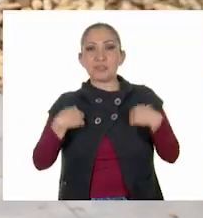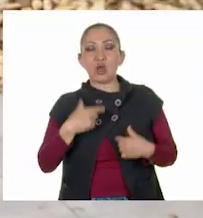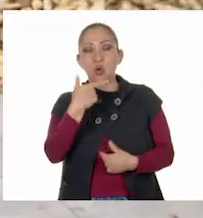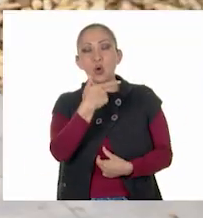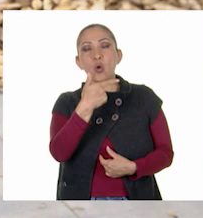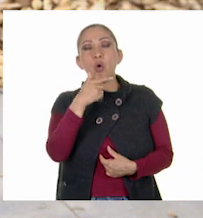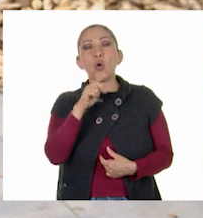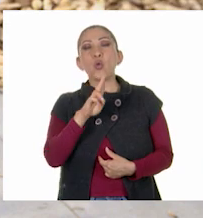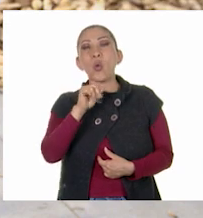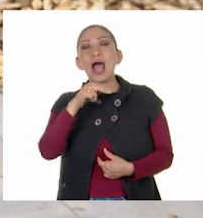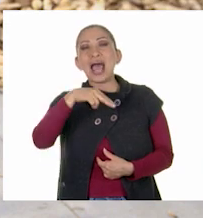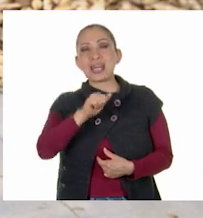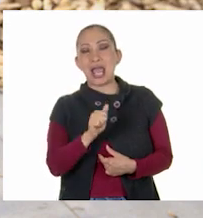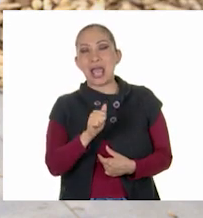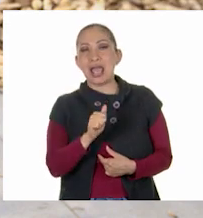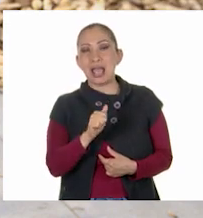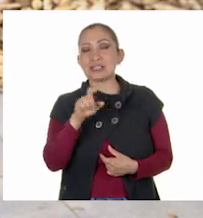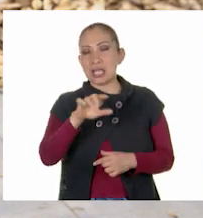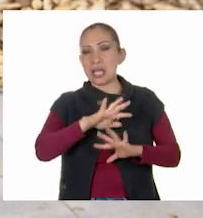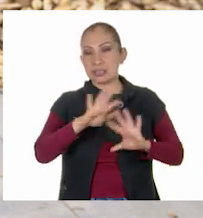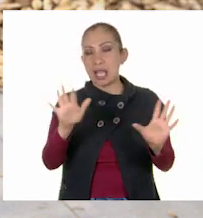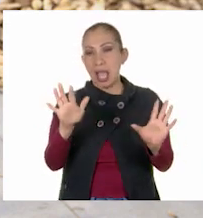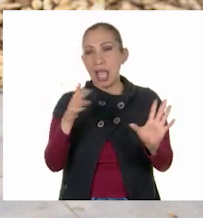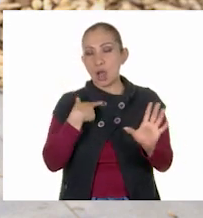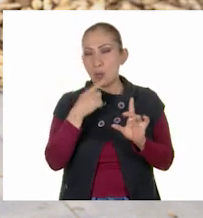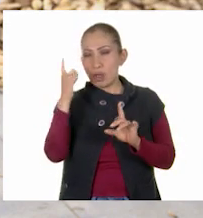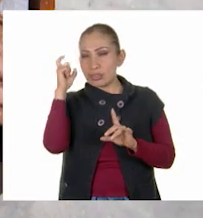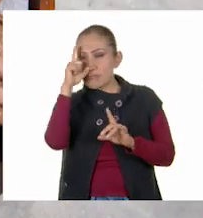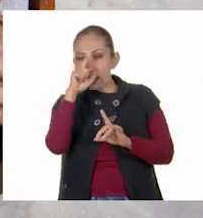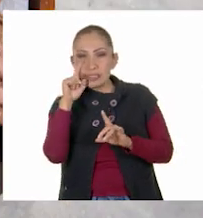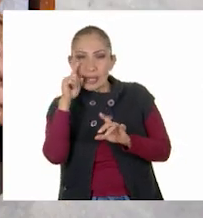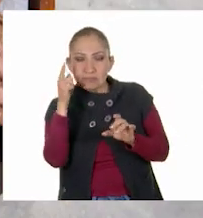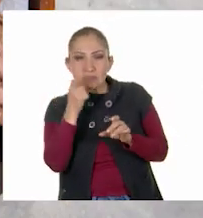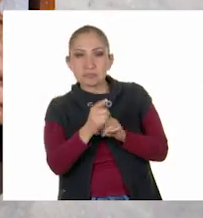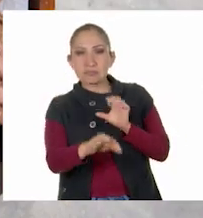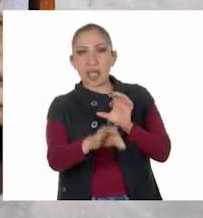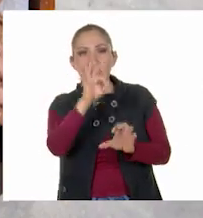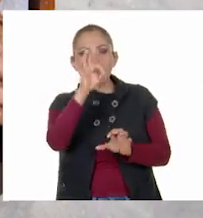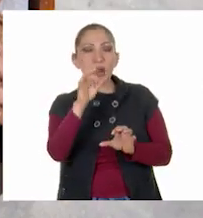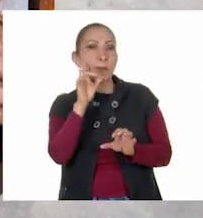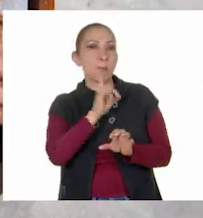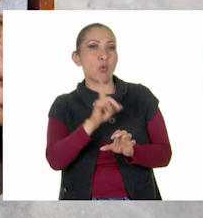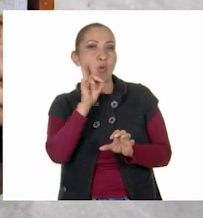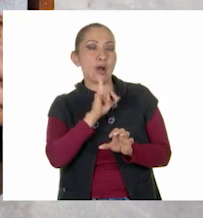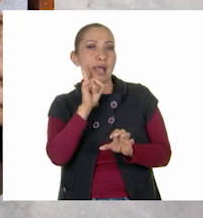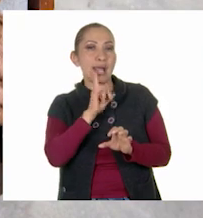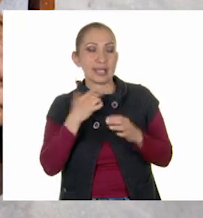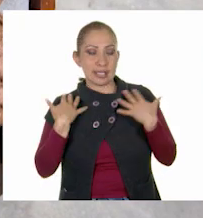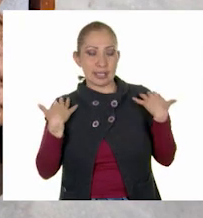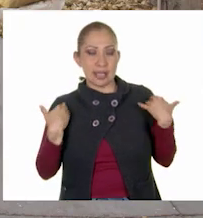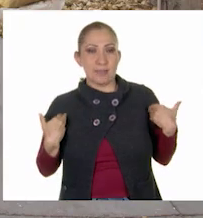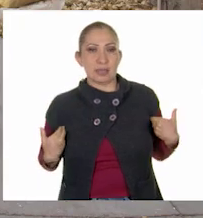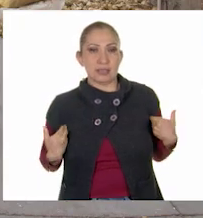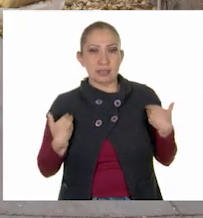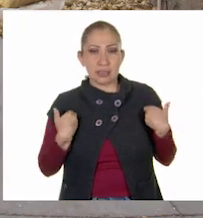guarda. Entonces, ya las jóvenes ya es muy difícil que encuentren a una joven con una camisa.